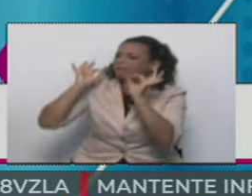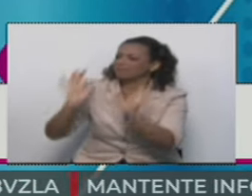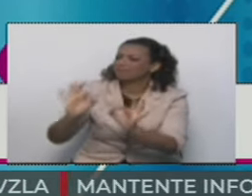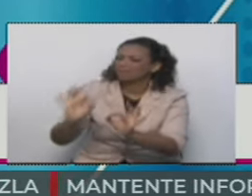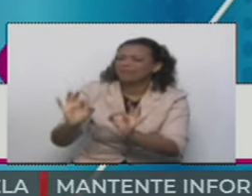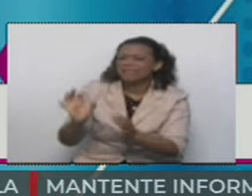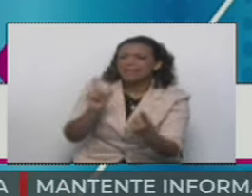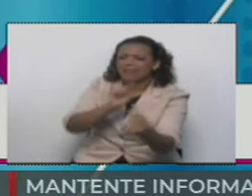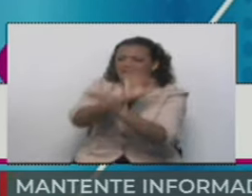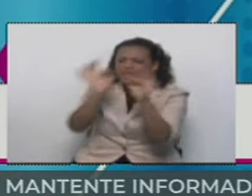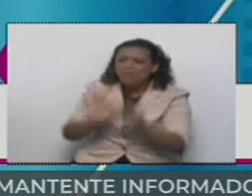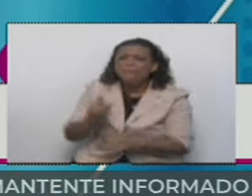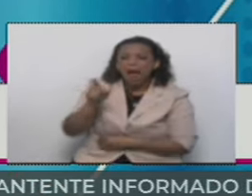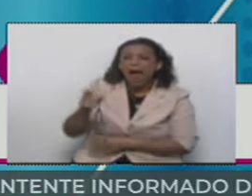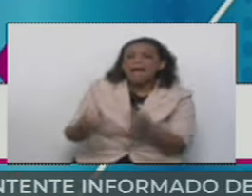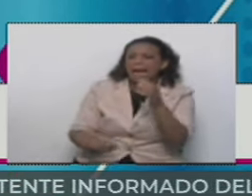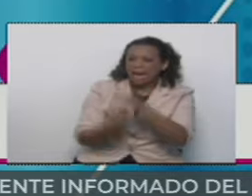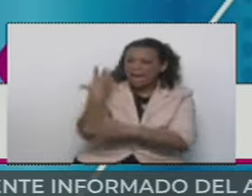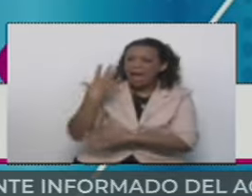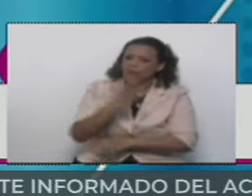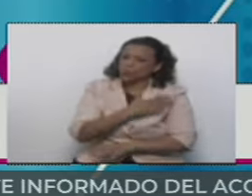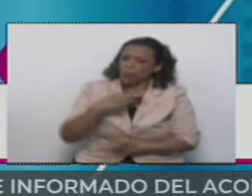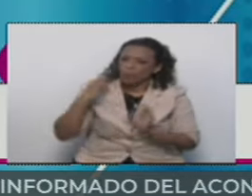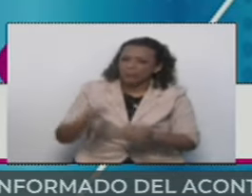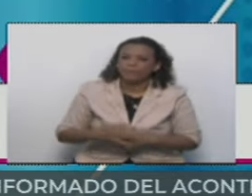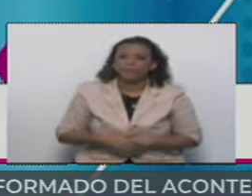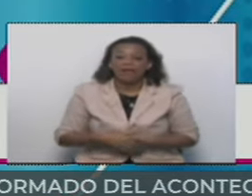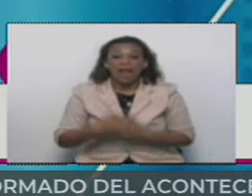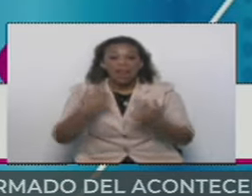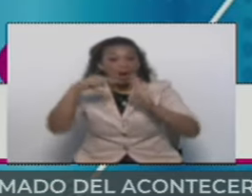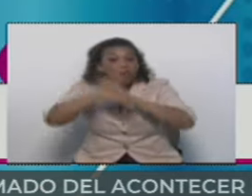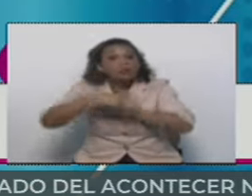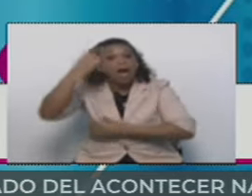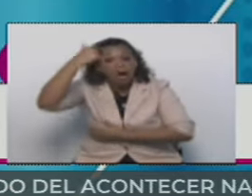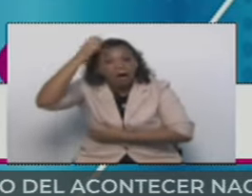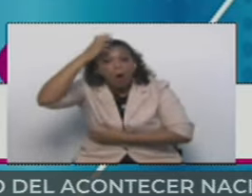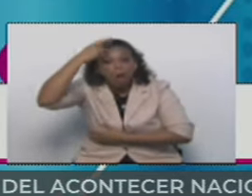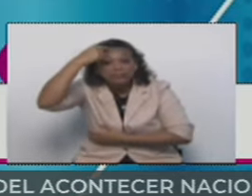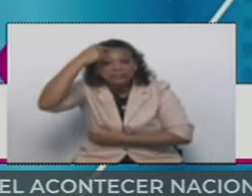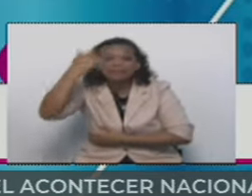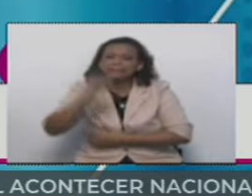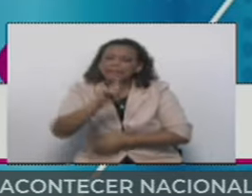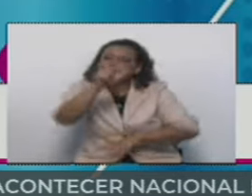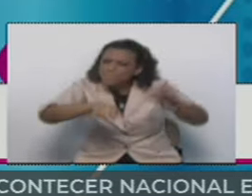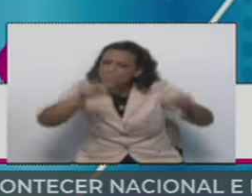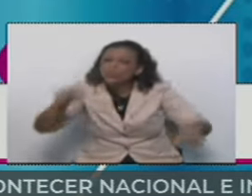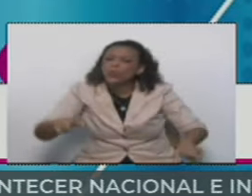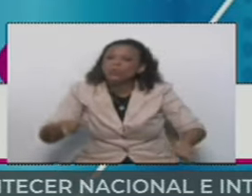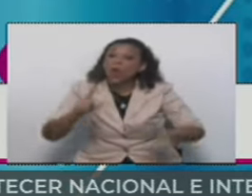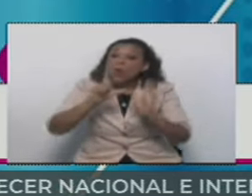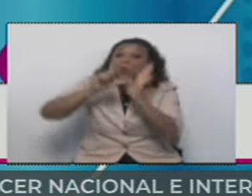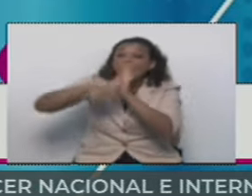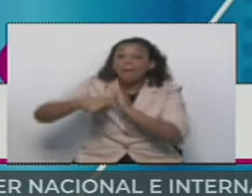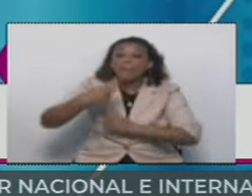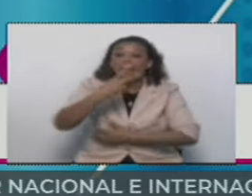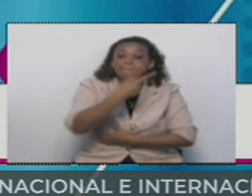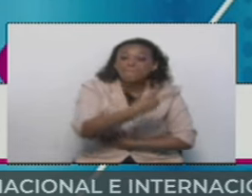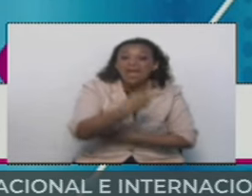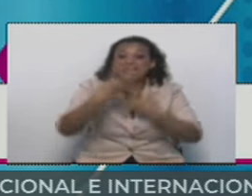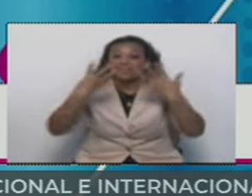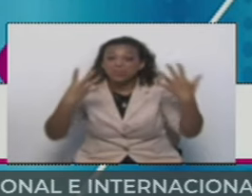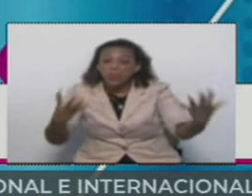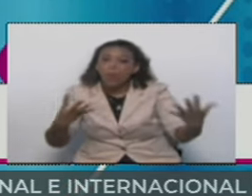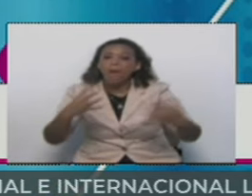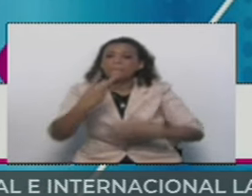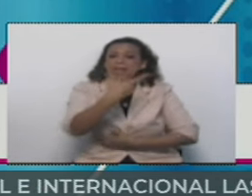ese método de gobierno para construir ese Estado popular. La profunda conciencia de que esto, después de ese 29, 30